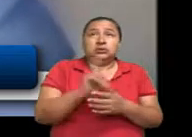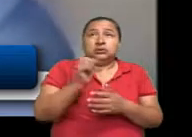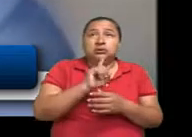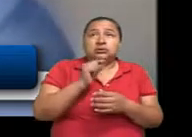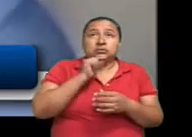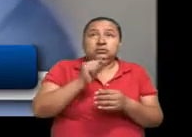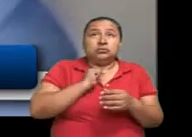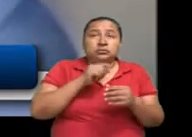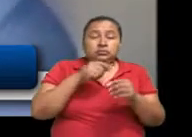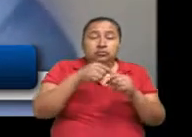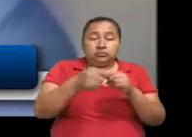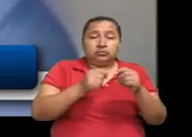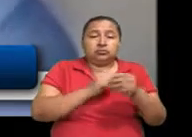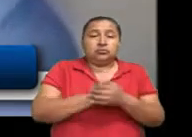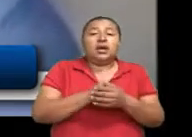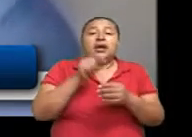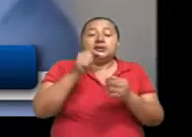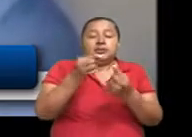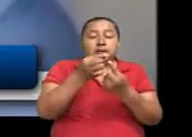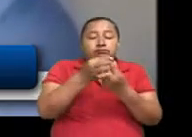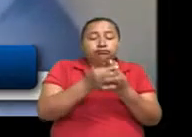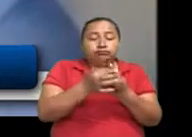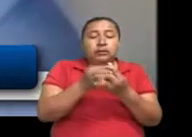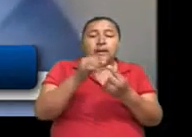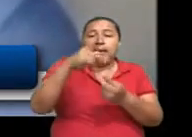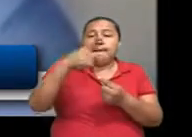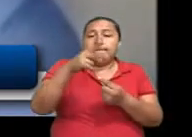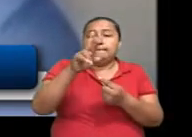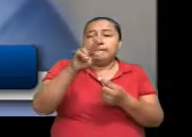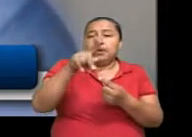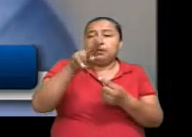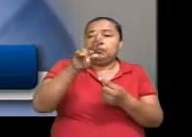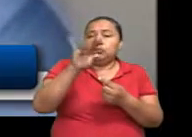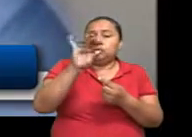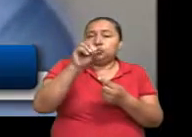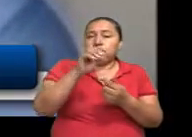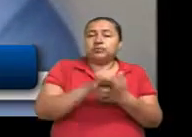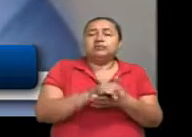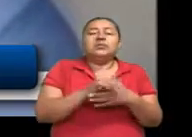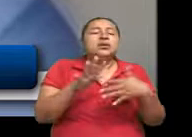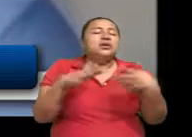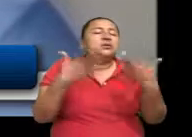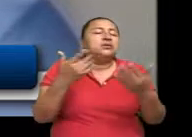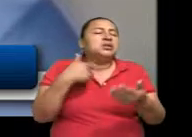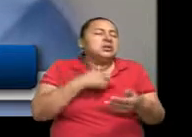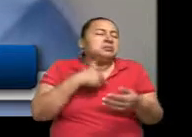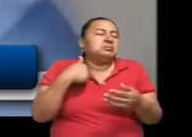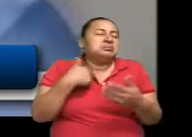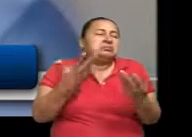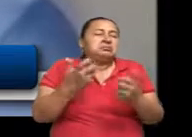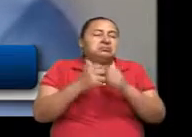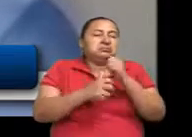ese es para el prepucio. Ah, ya. Ok, entonces, doctora, ¿qué suele pasar también cuando